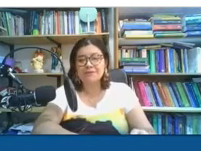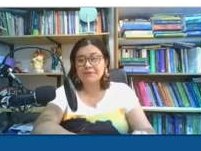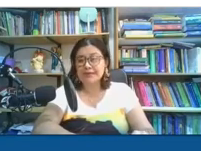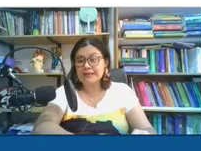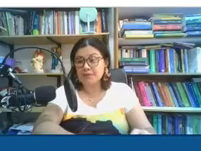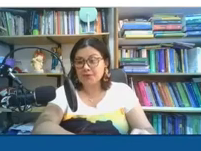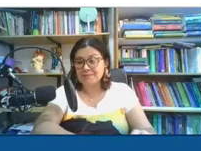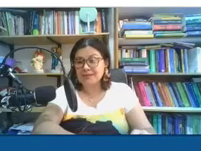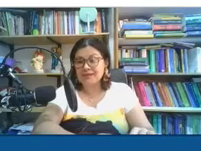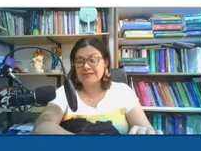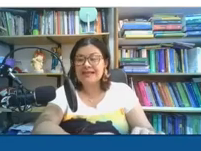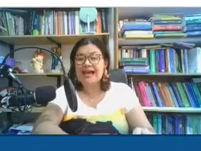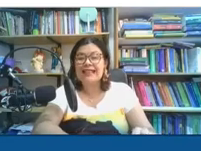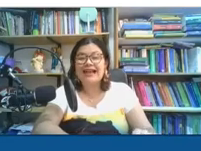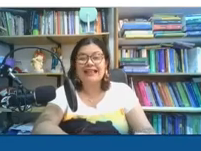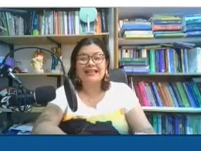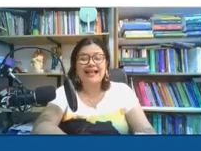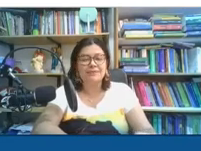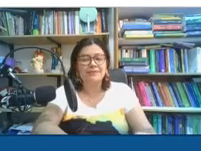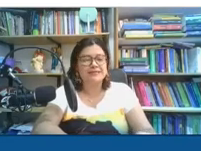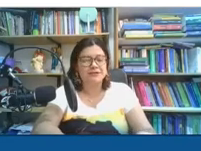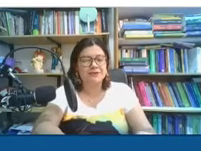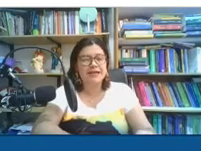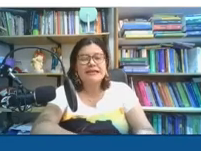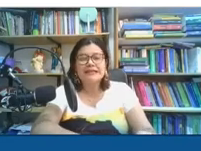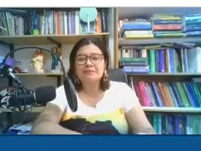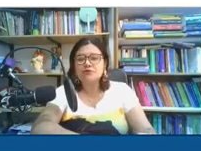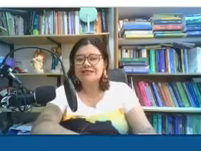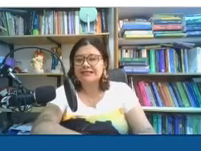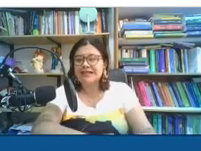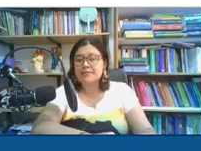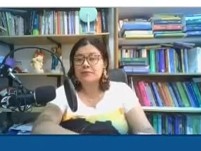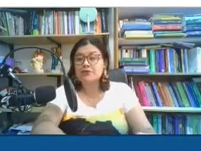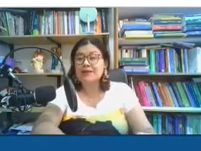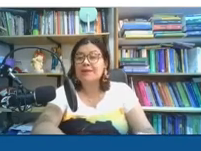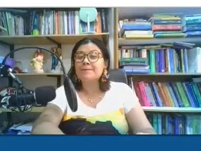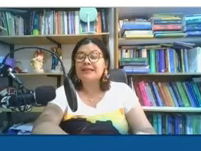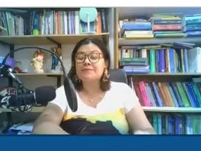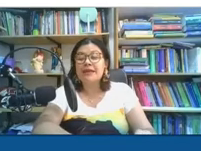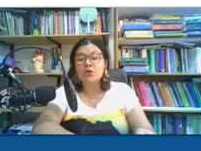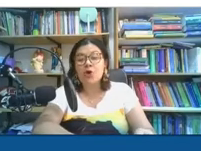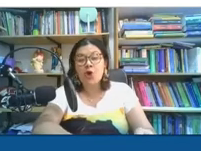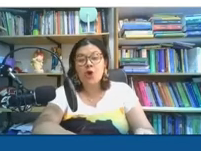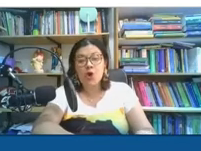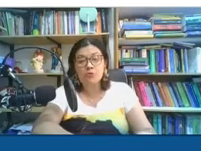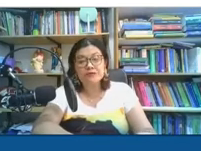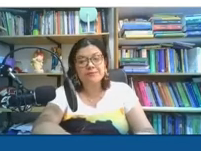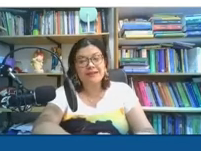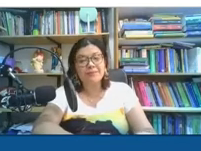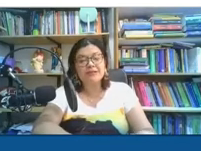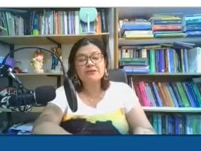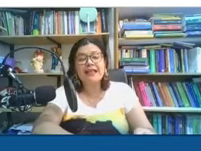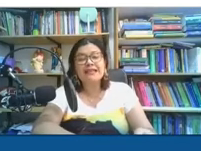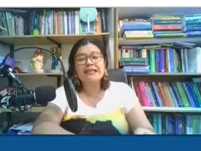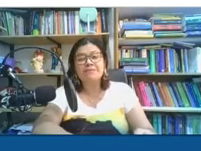y poder pertenecer a la carrera administrativa tenemos listas de reproducción para emprendimiento coaching de